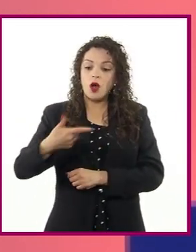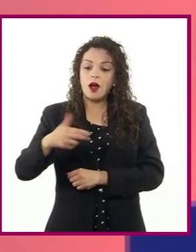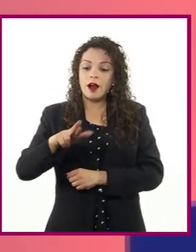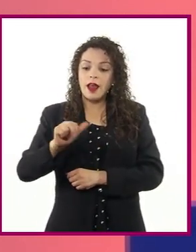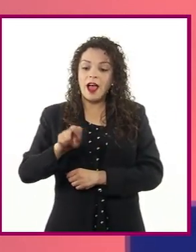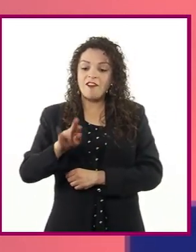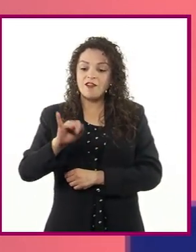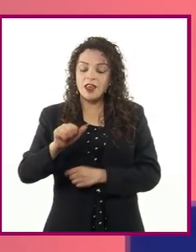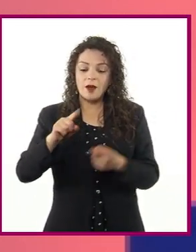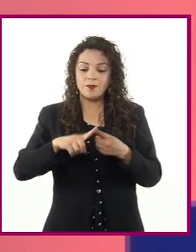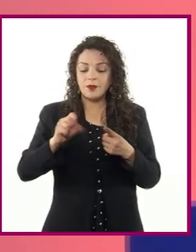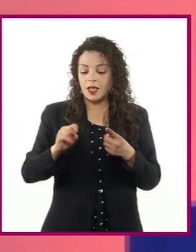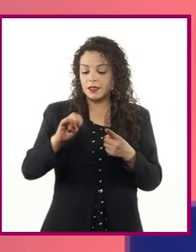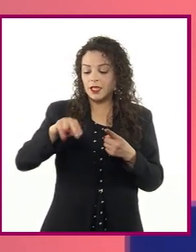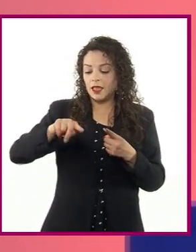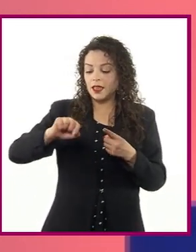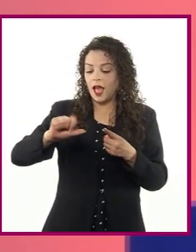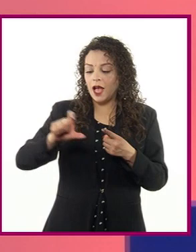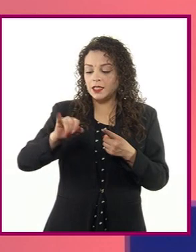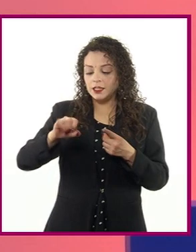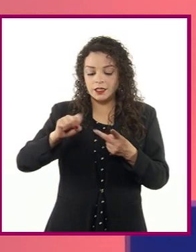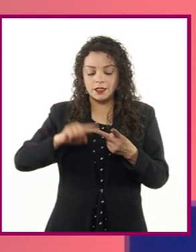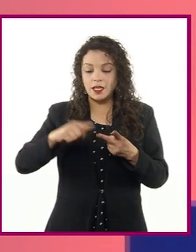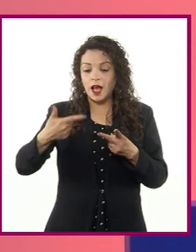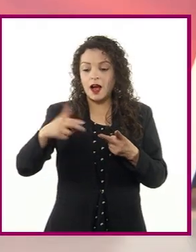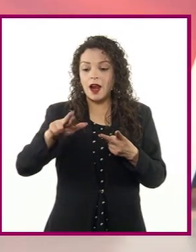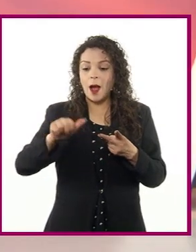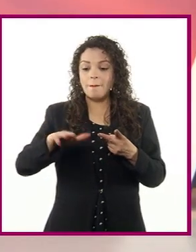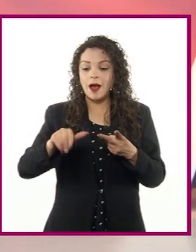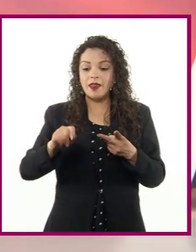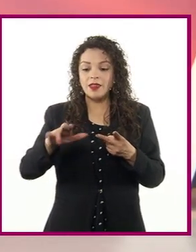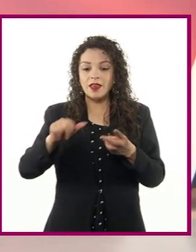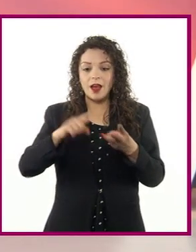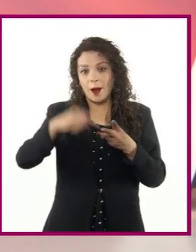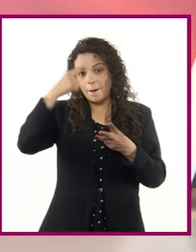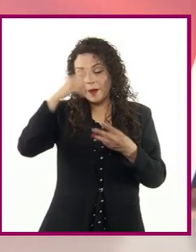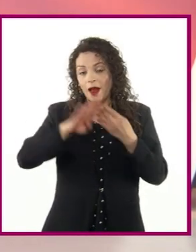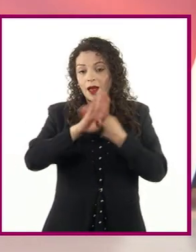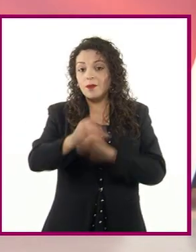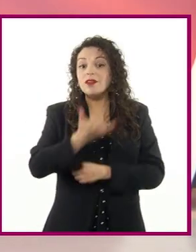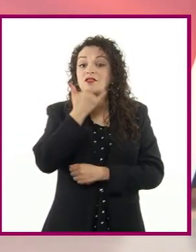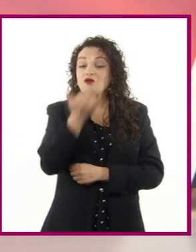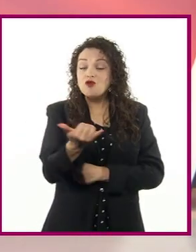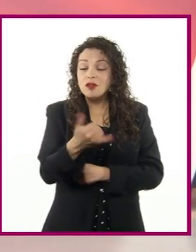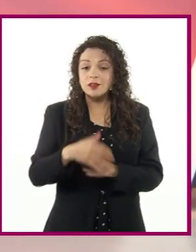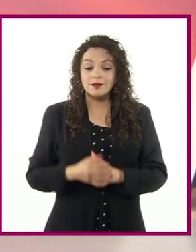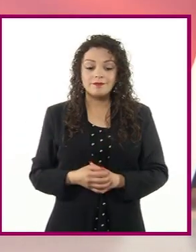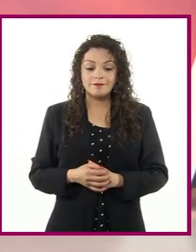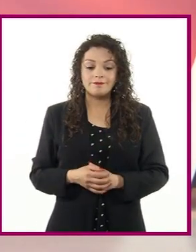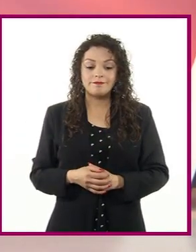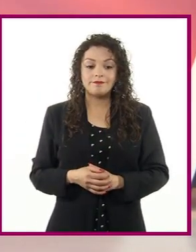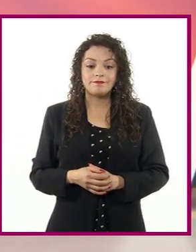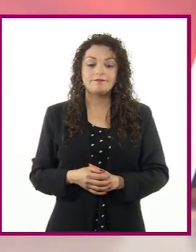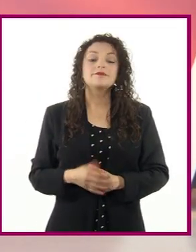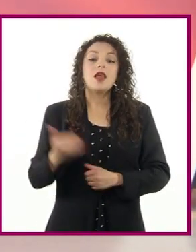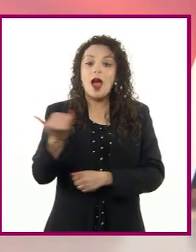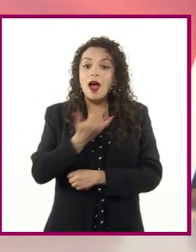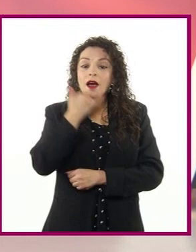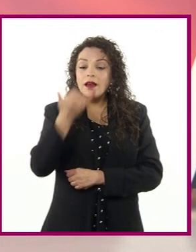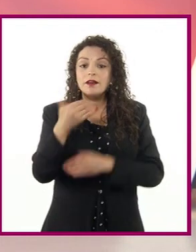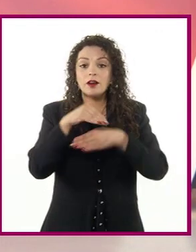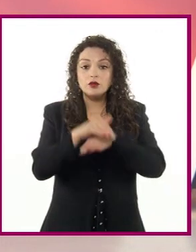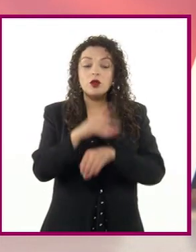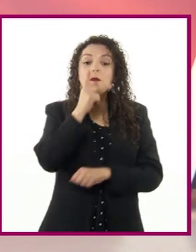sintaxis y la gramática, con la finalidad de evitar erratas, así como errores en cuanto a espacios